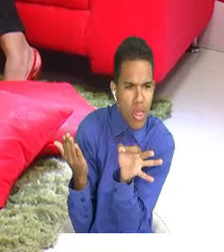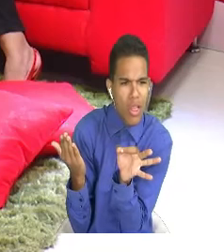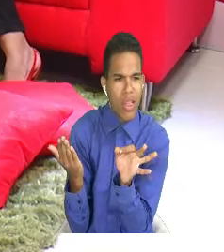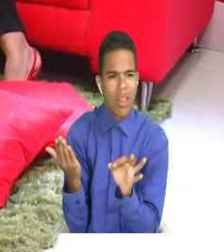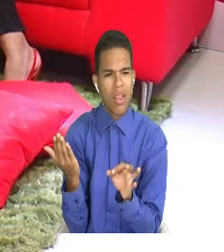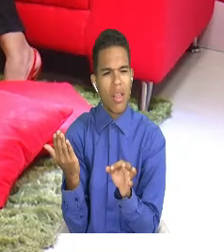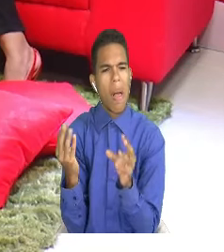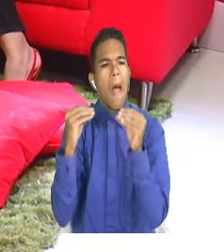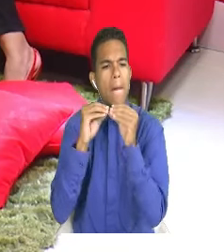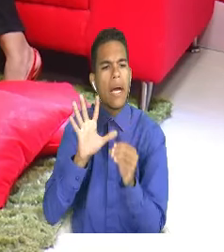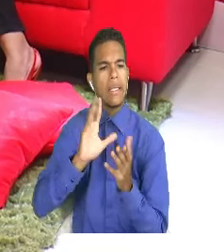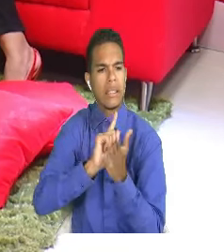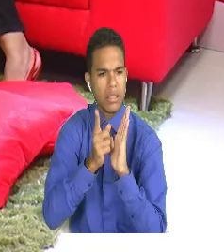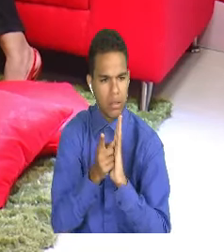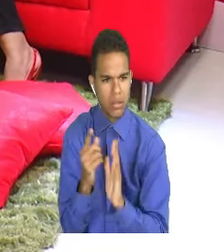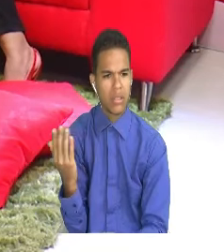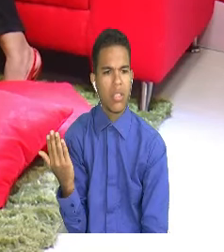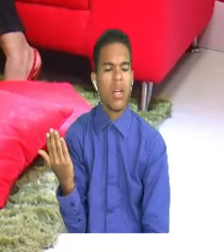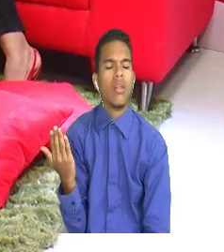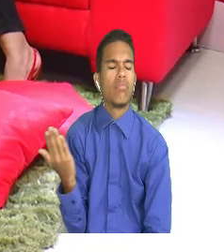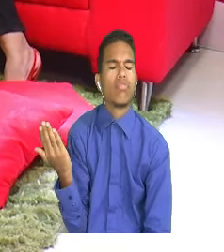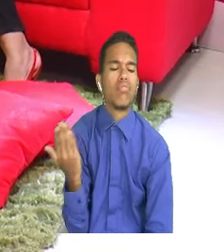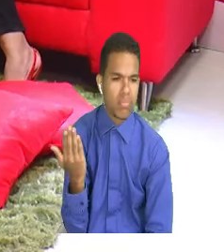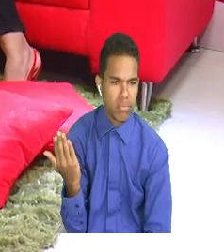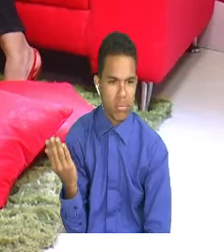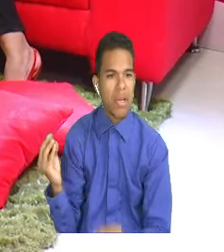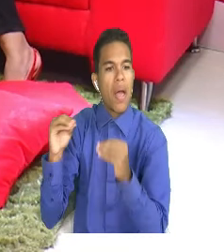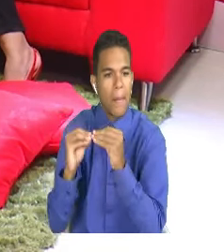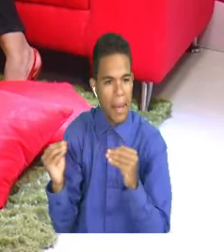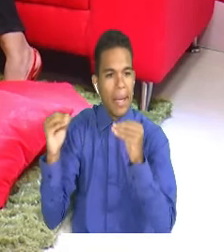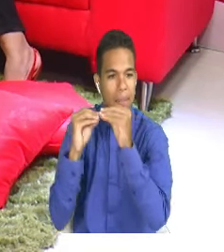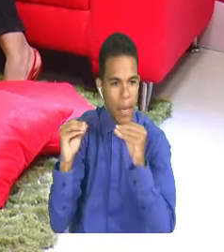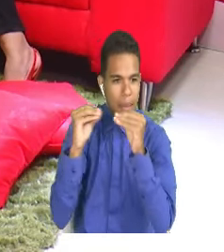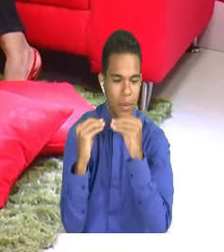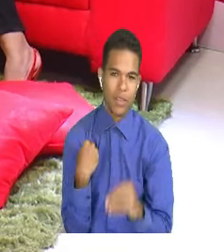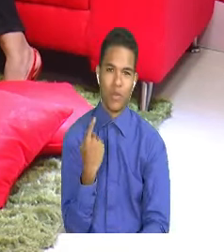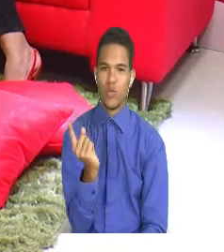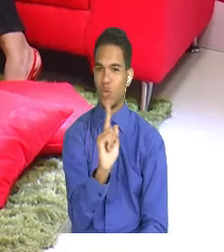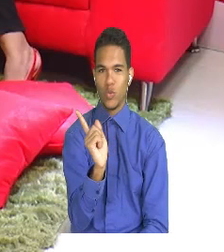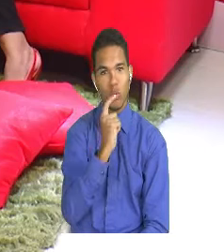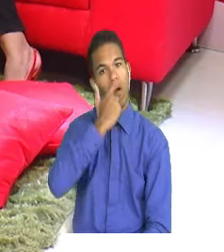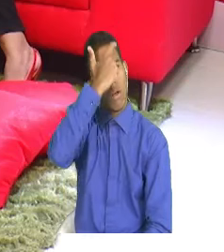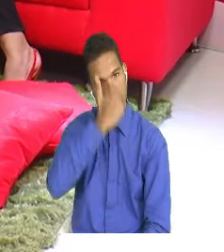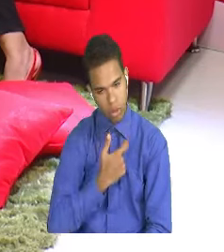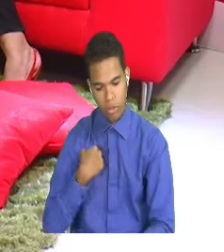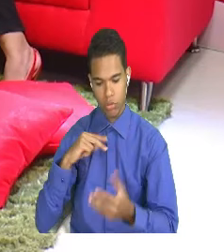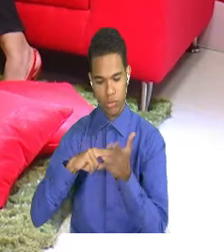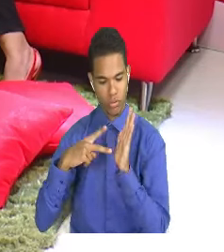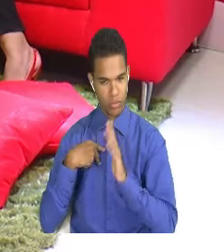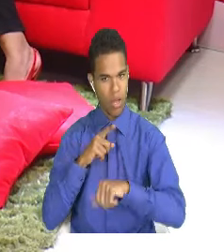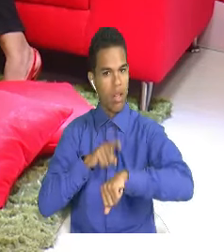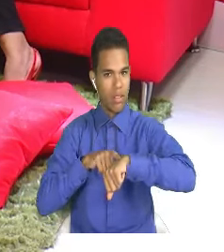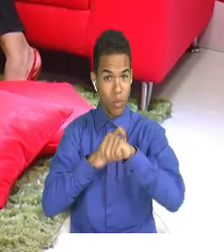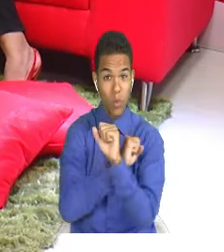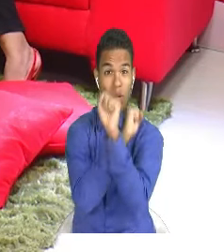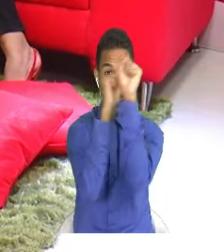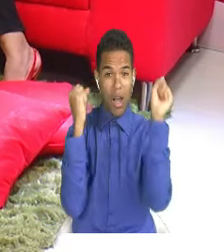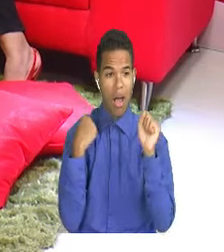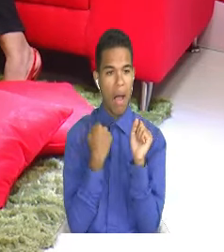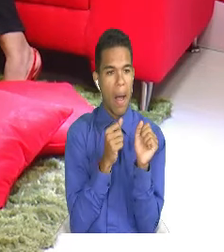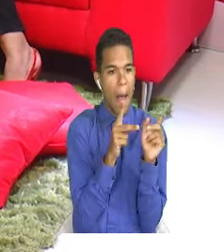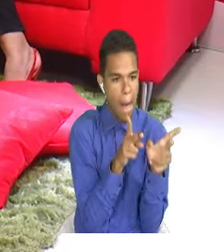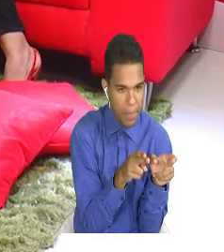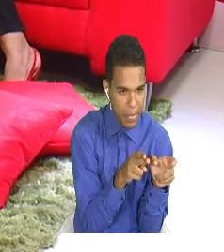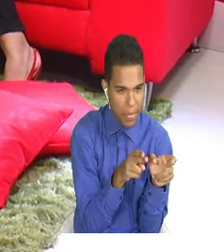a dormir otro poquito, y eso pues, ¿qué hace? Pues que nuestro tiempo, el que de pronto disponemos durante la mañana, va a empezar a cortarse. Y